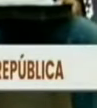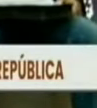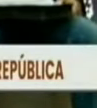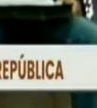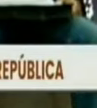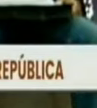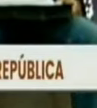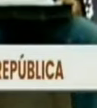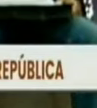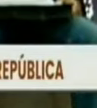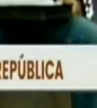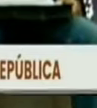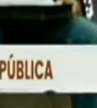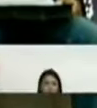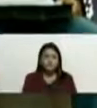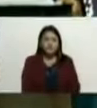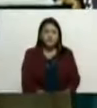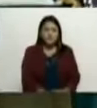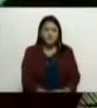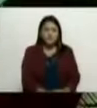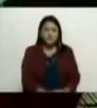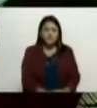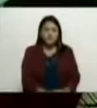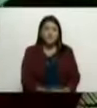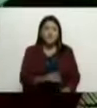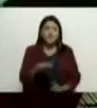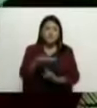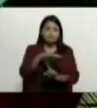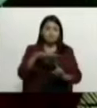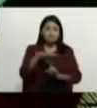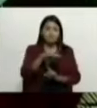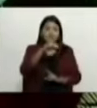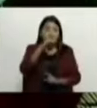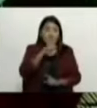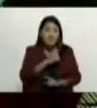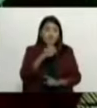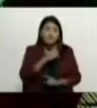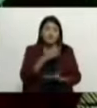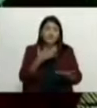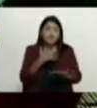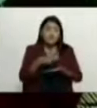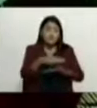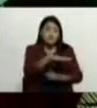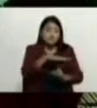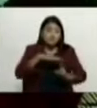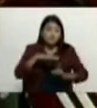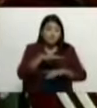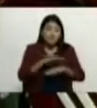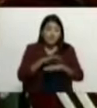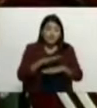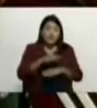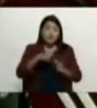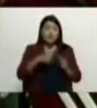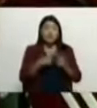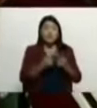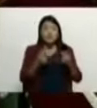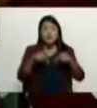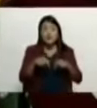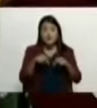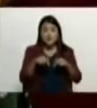tanto son un sector vulnerable de la sociedad venezolana. Yo quiero destacar que esta es una